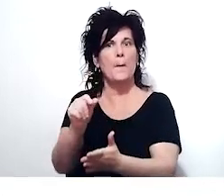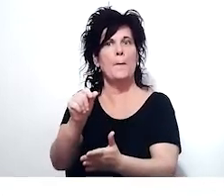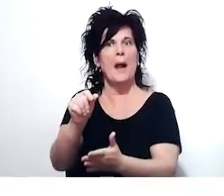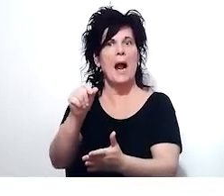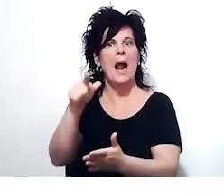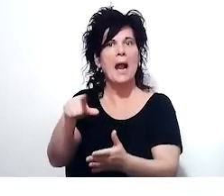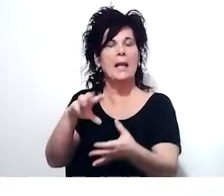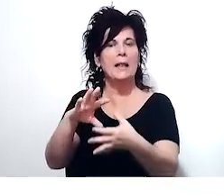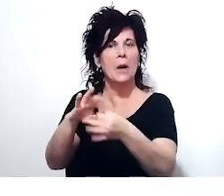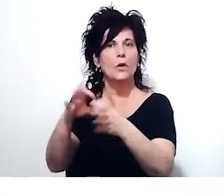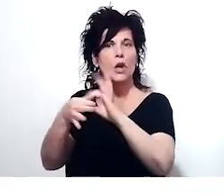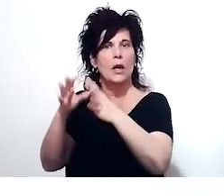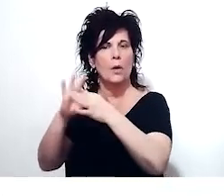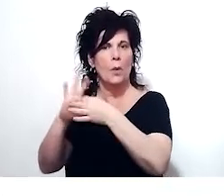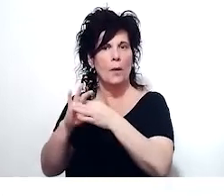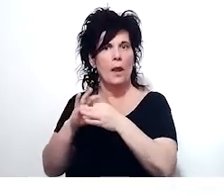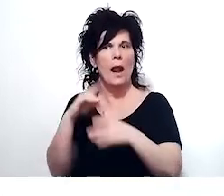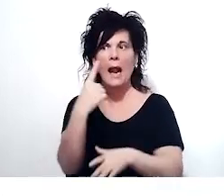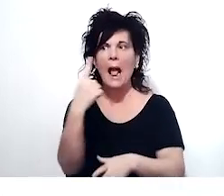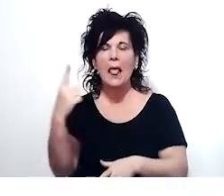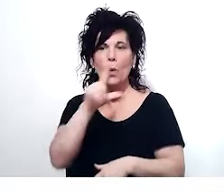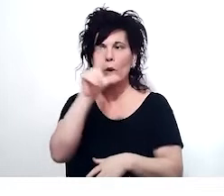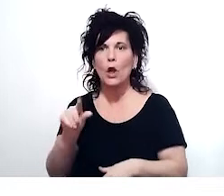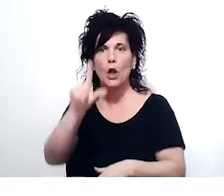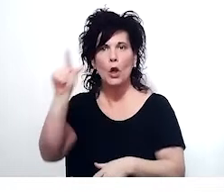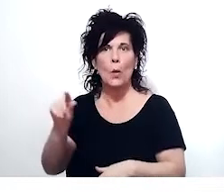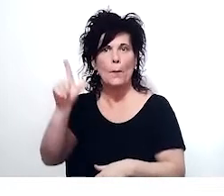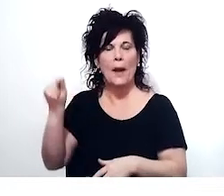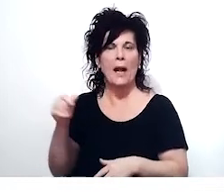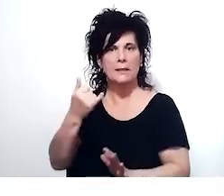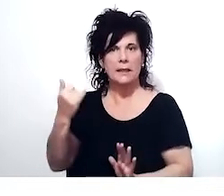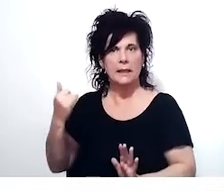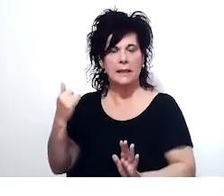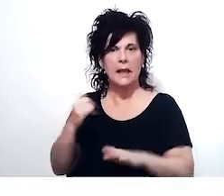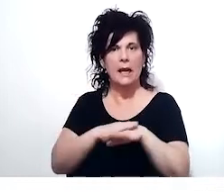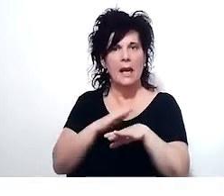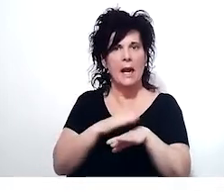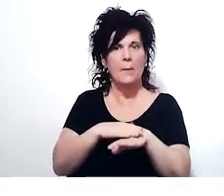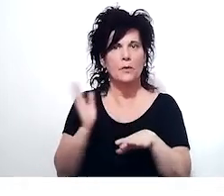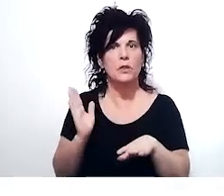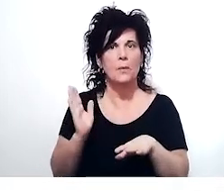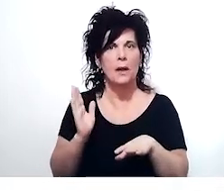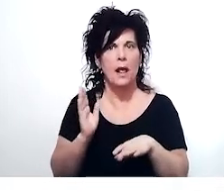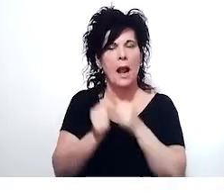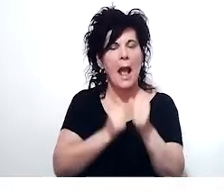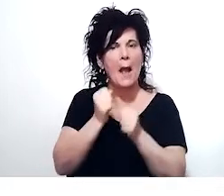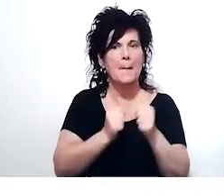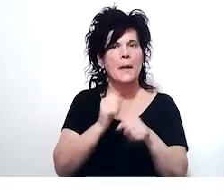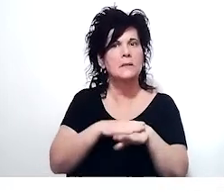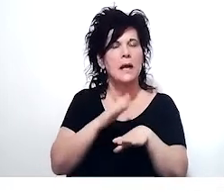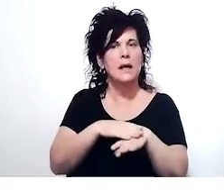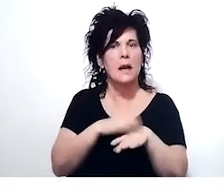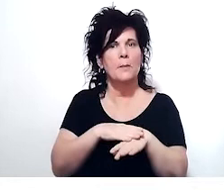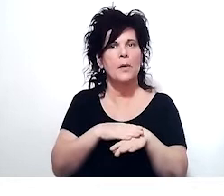donde estén en la Unión Europea. Cada país de la Unión Europea tiene su autoridad de datos, y en ese caso las empresas son